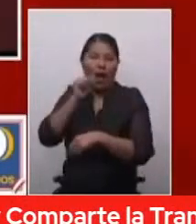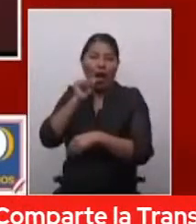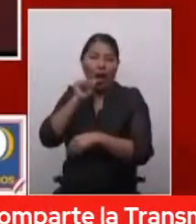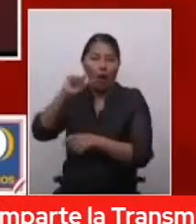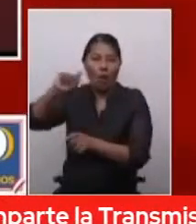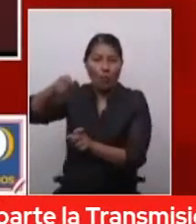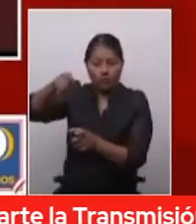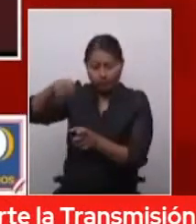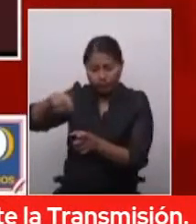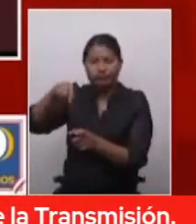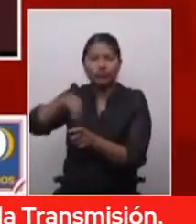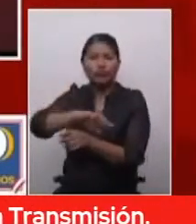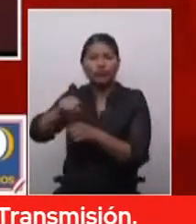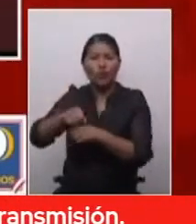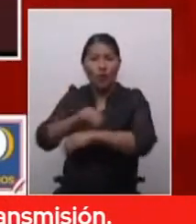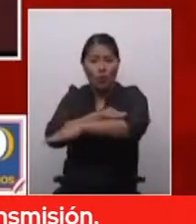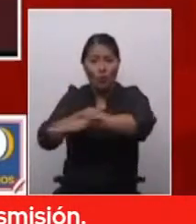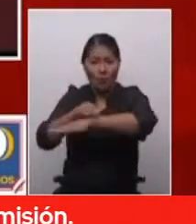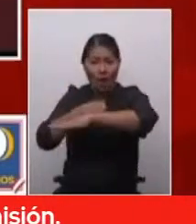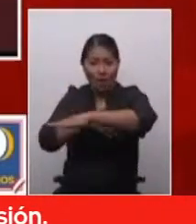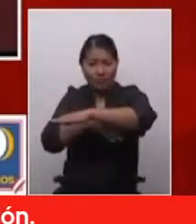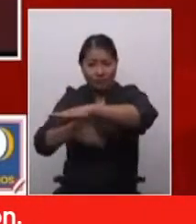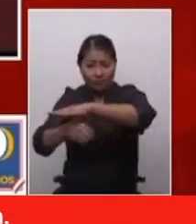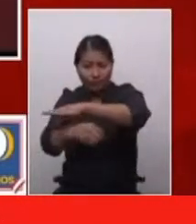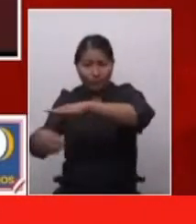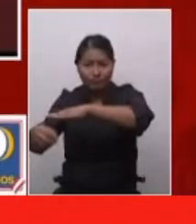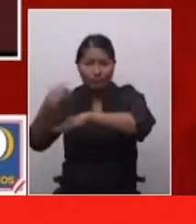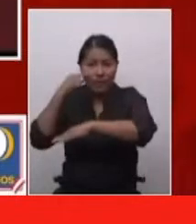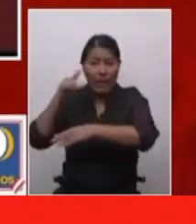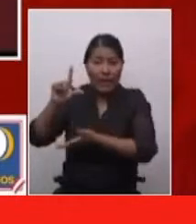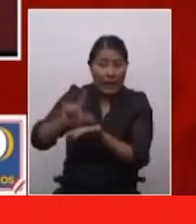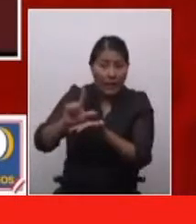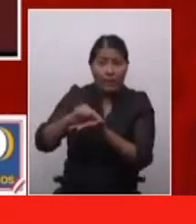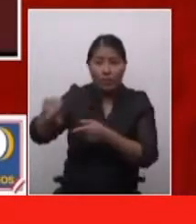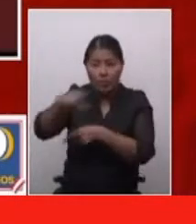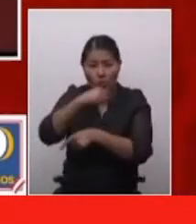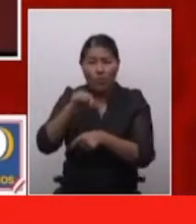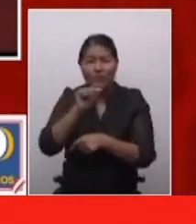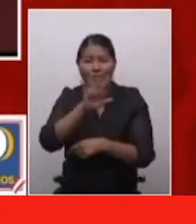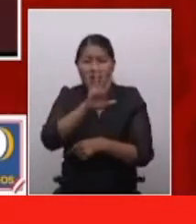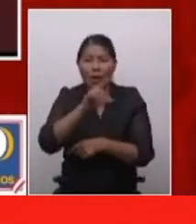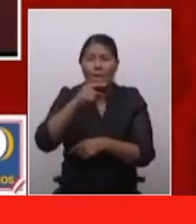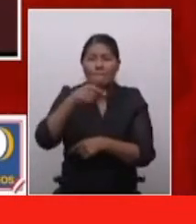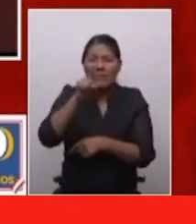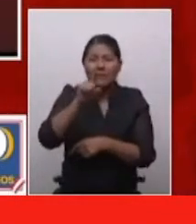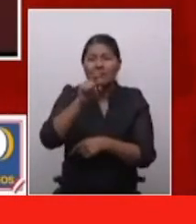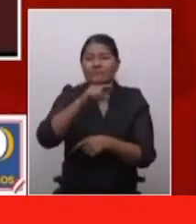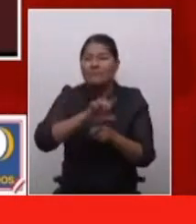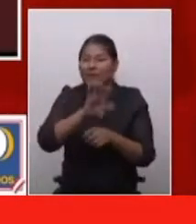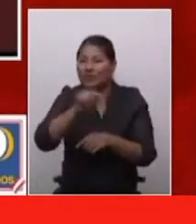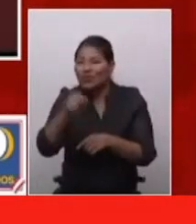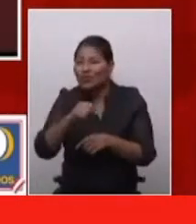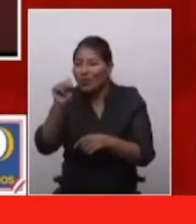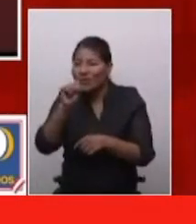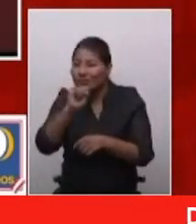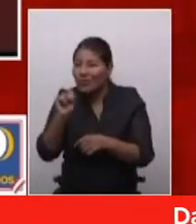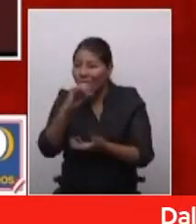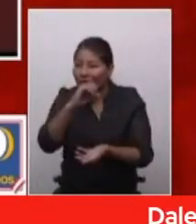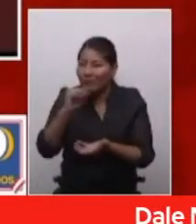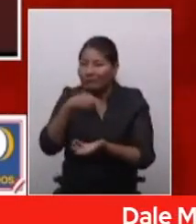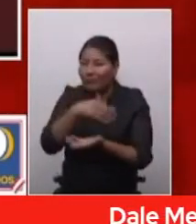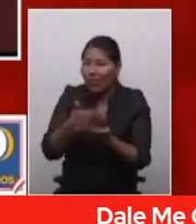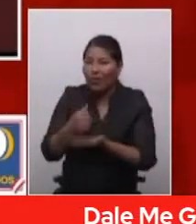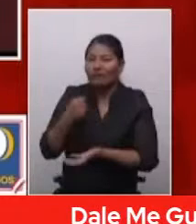agua potable en la ciudad de Lima. Y dispone actualmente de 5.000 millones de soles para ejecutarlo de